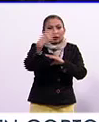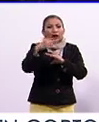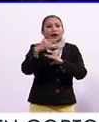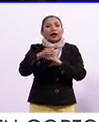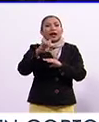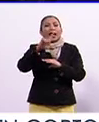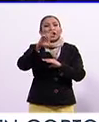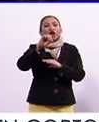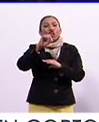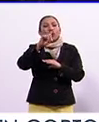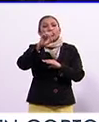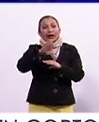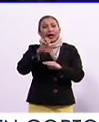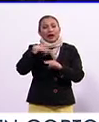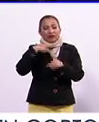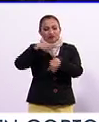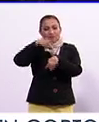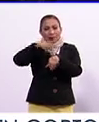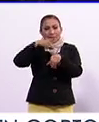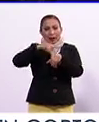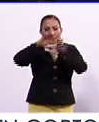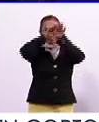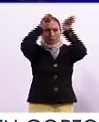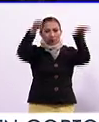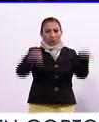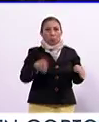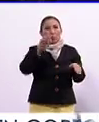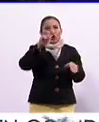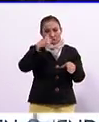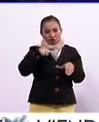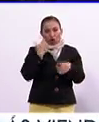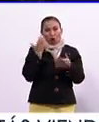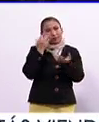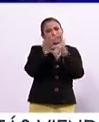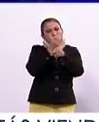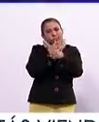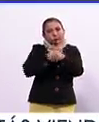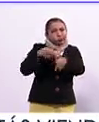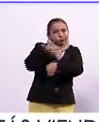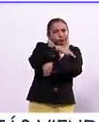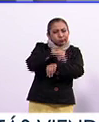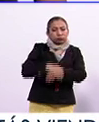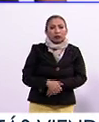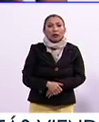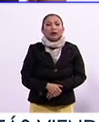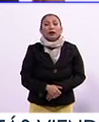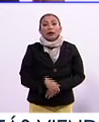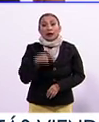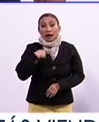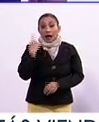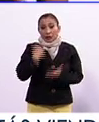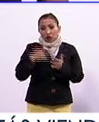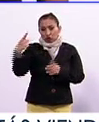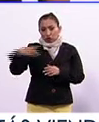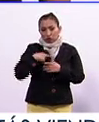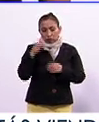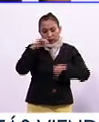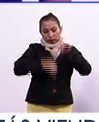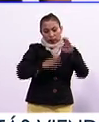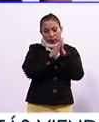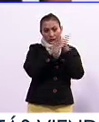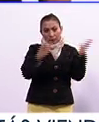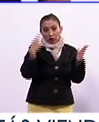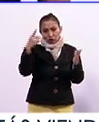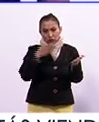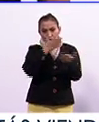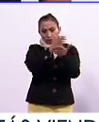llama de concreto, los portales. Eso fue lo que hice en el Chihuahua Pacífico. Dentro de su obra publicada